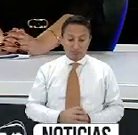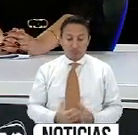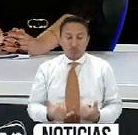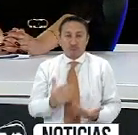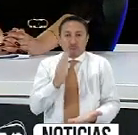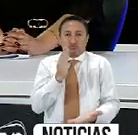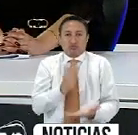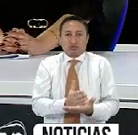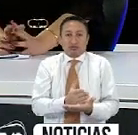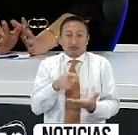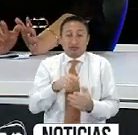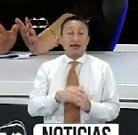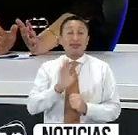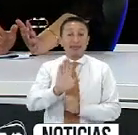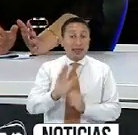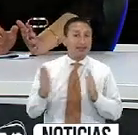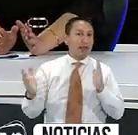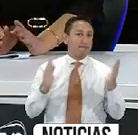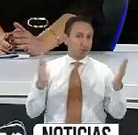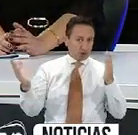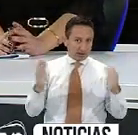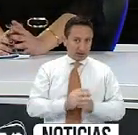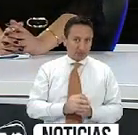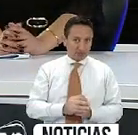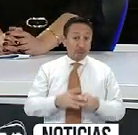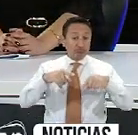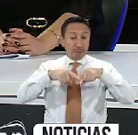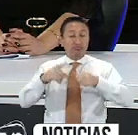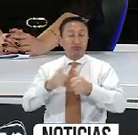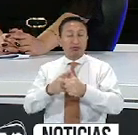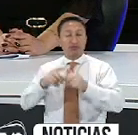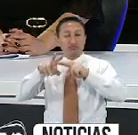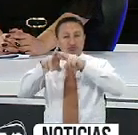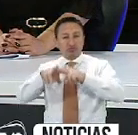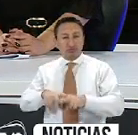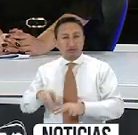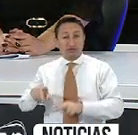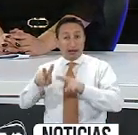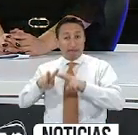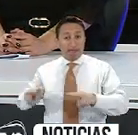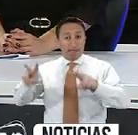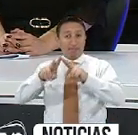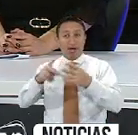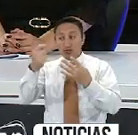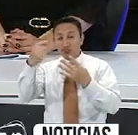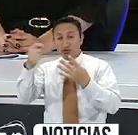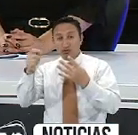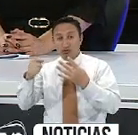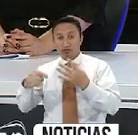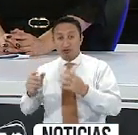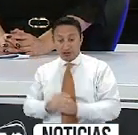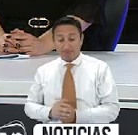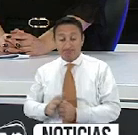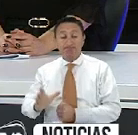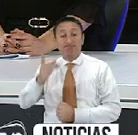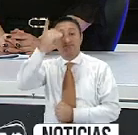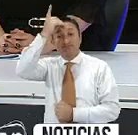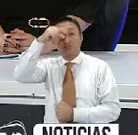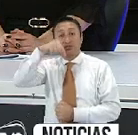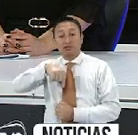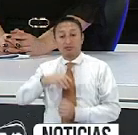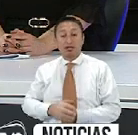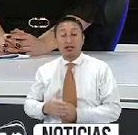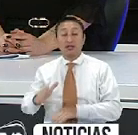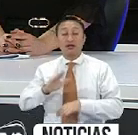fueron suspendidos de manera temporal, mientras se realiza una revisión de los valores generados. Esta decisión fue